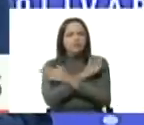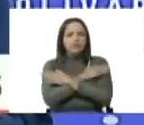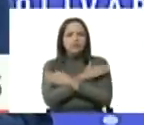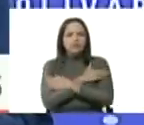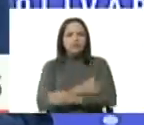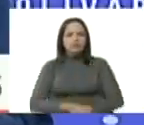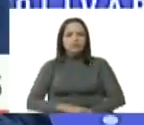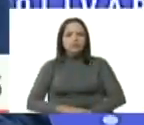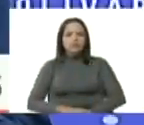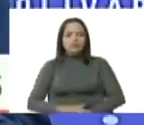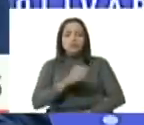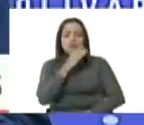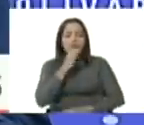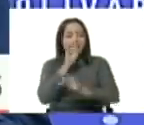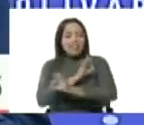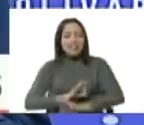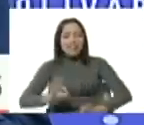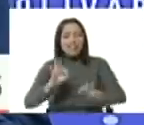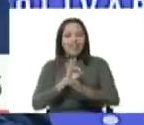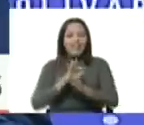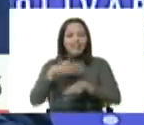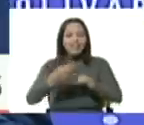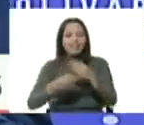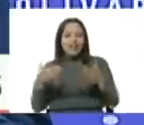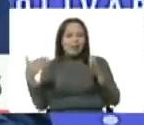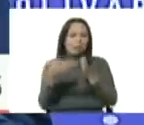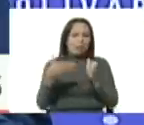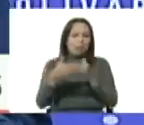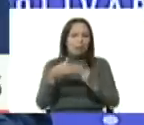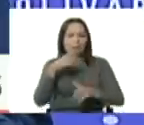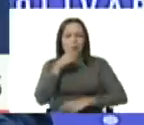hubo posibilidad que nadie lo saboteara.